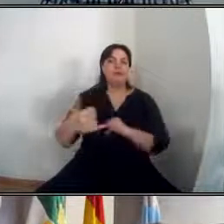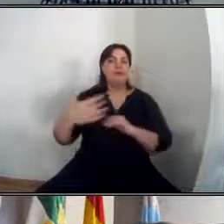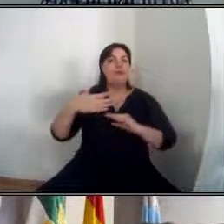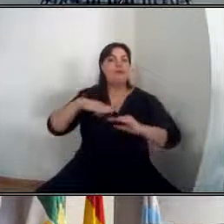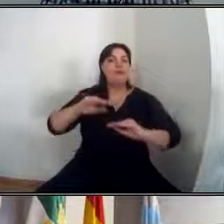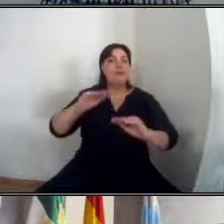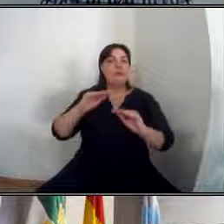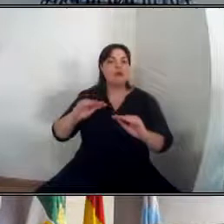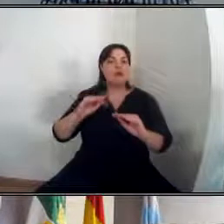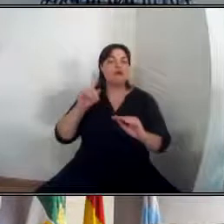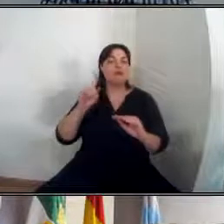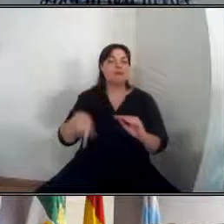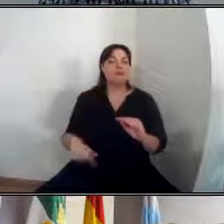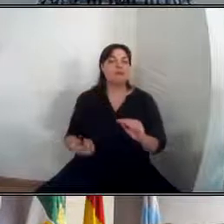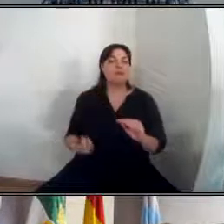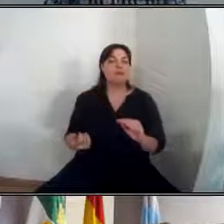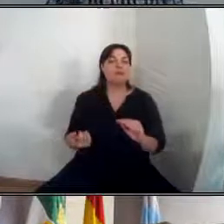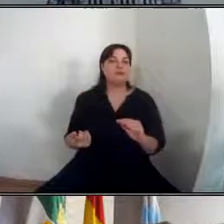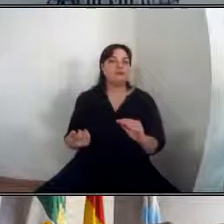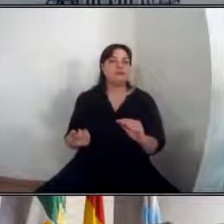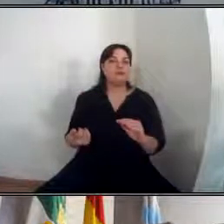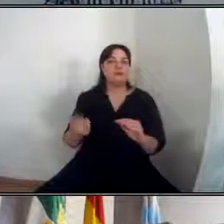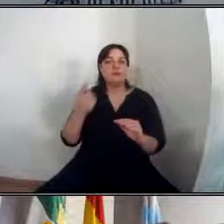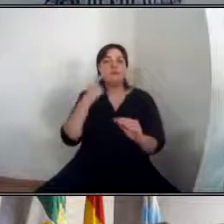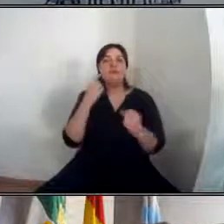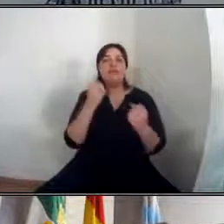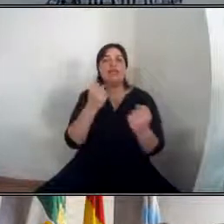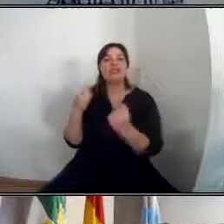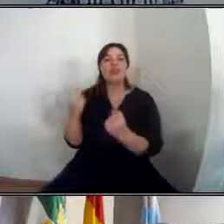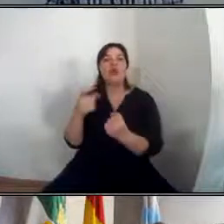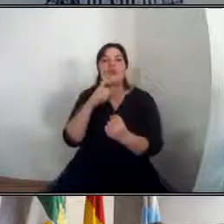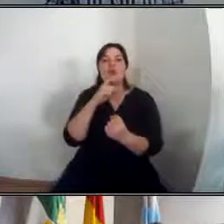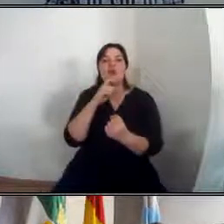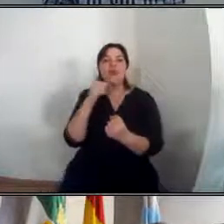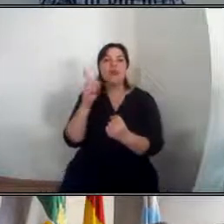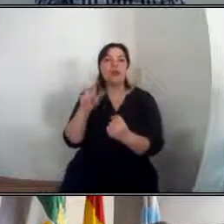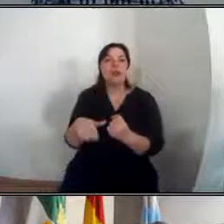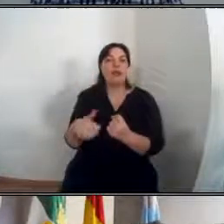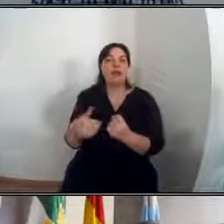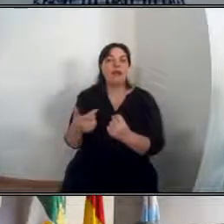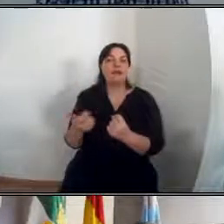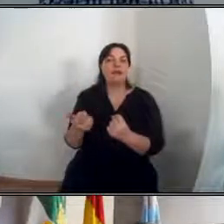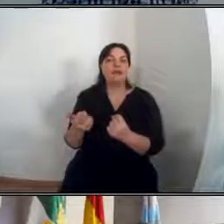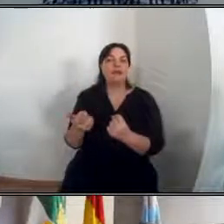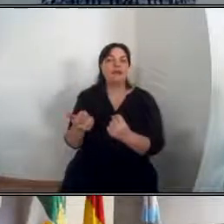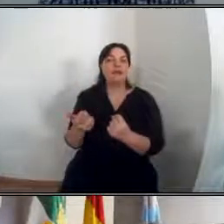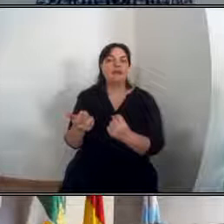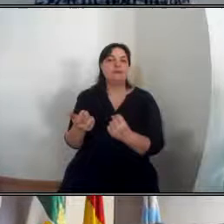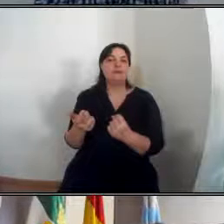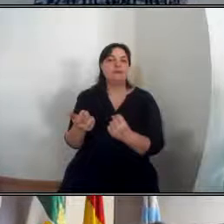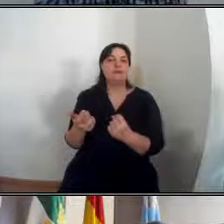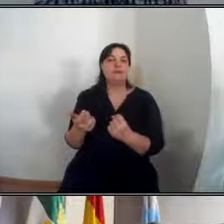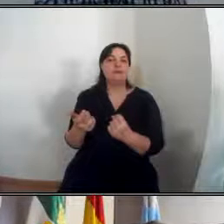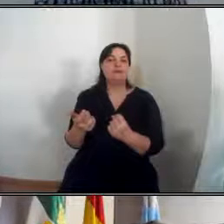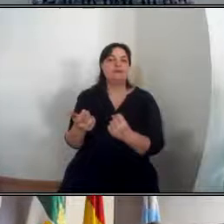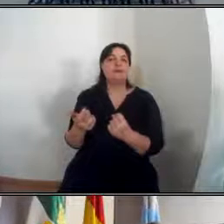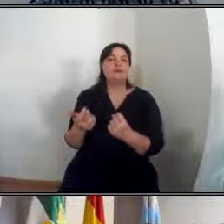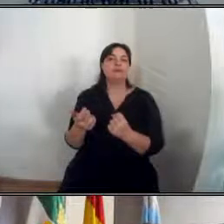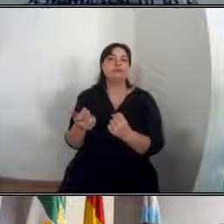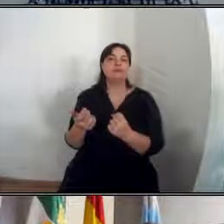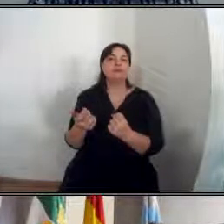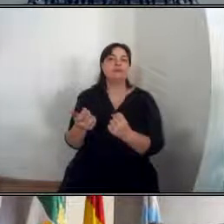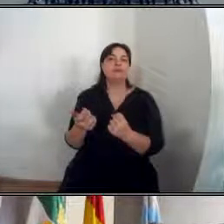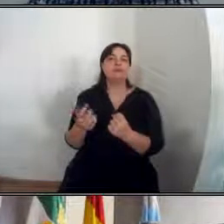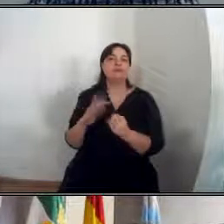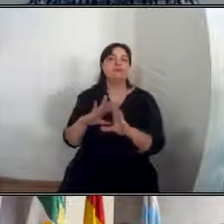conocer verdaderamente cómo son esas instituciones y poder llegar a ellas para que comprendan mejor lo que es el